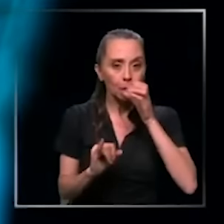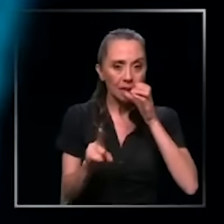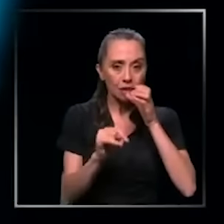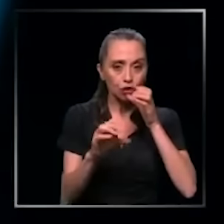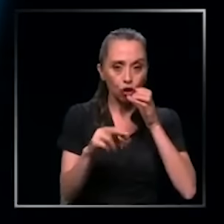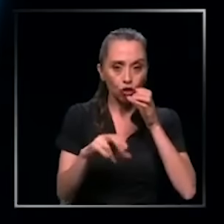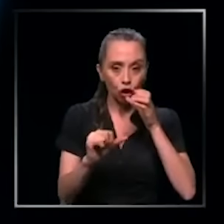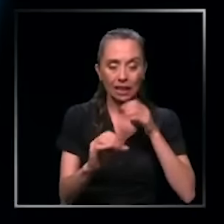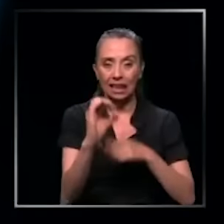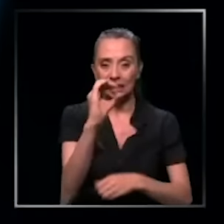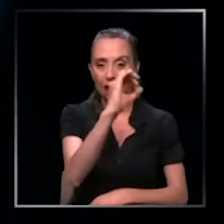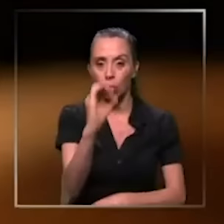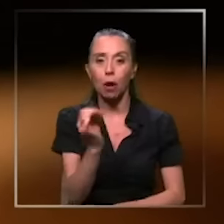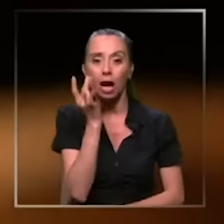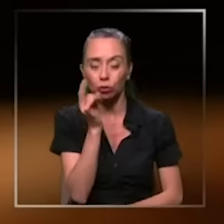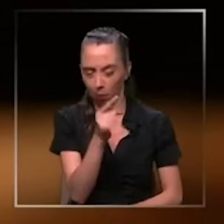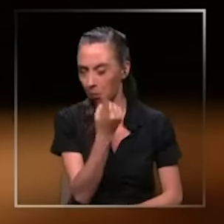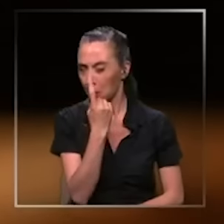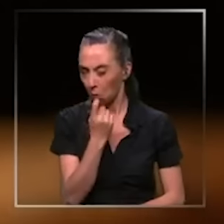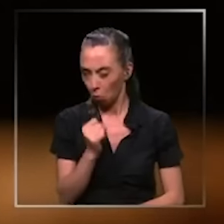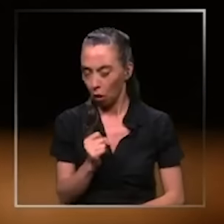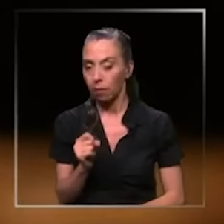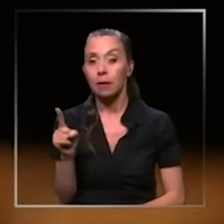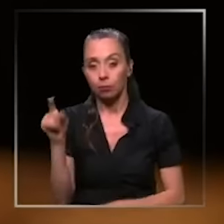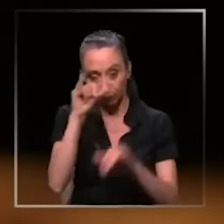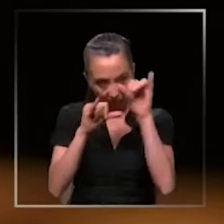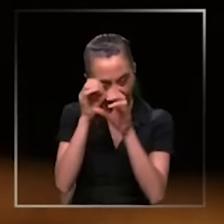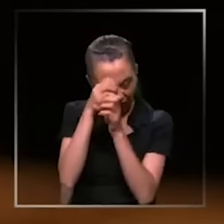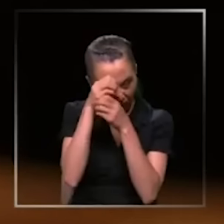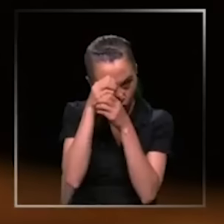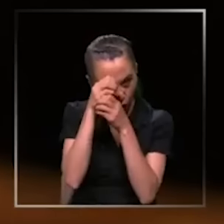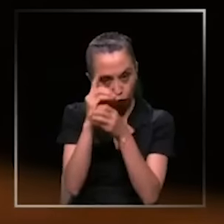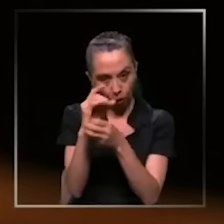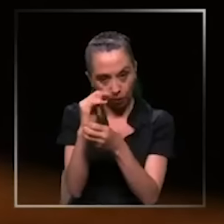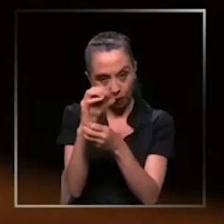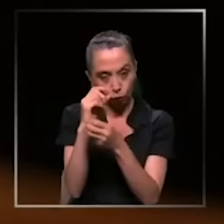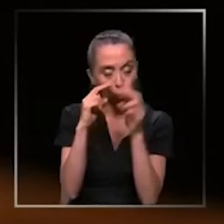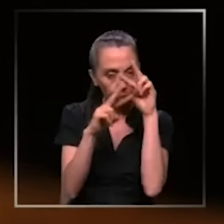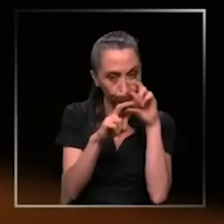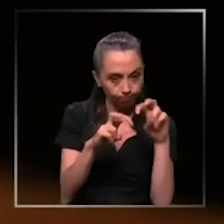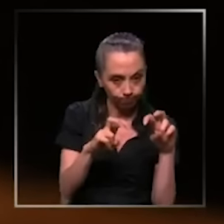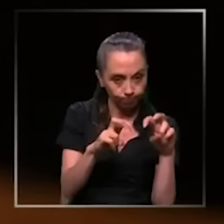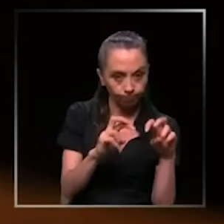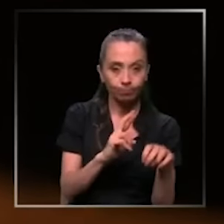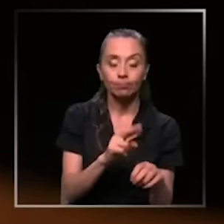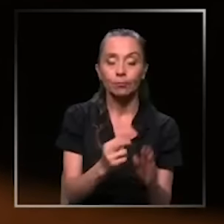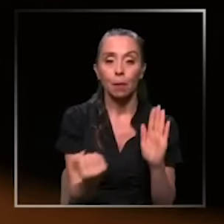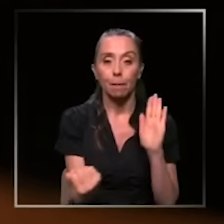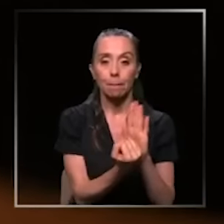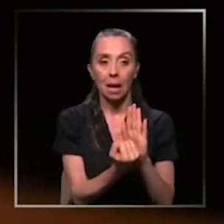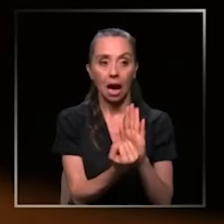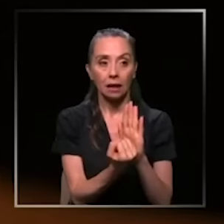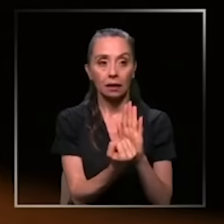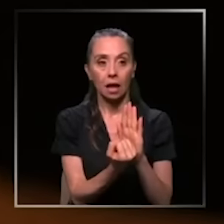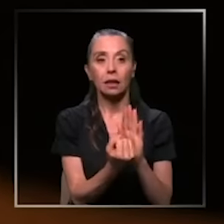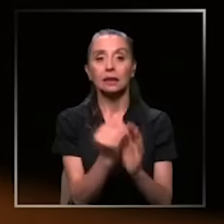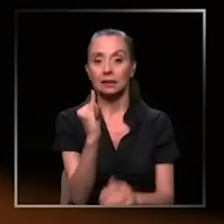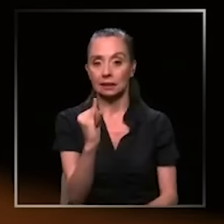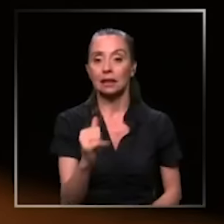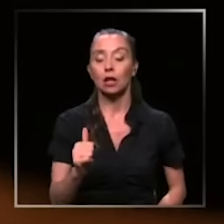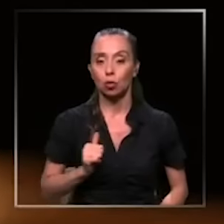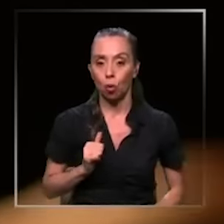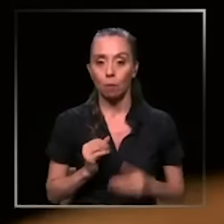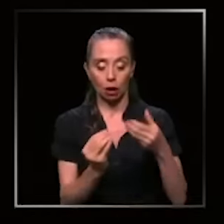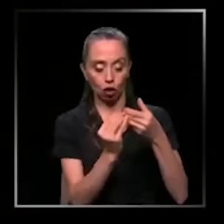cero azúcar?, se preguntará usted. En Dictuc también fueron analizadas y el resultado fue que las marcas cumplen con lo